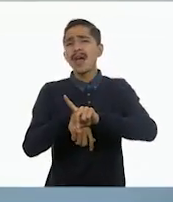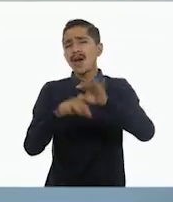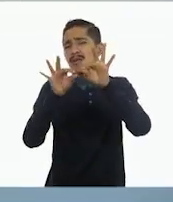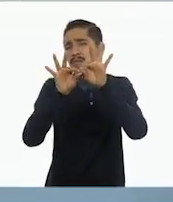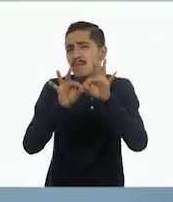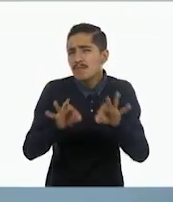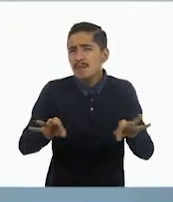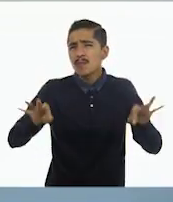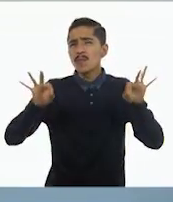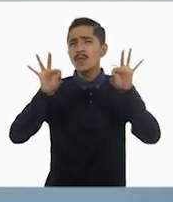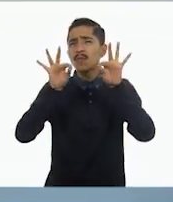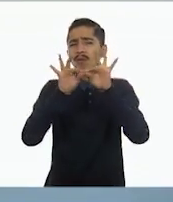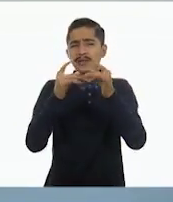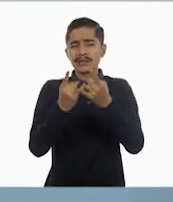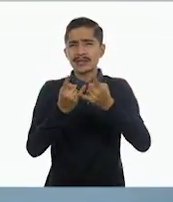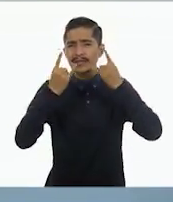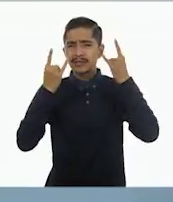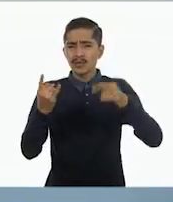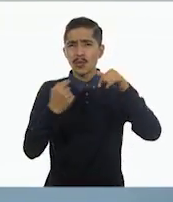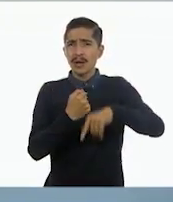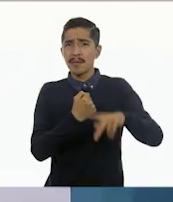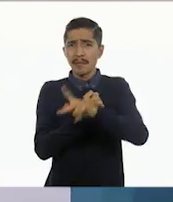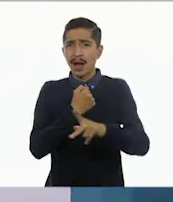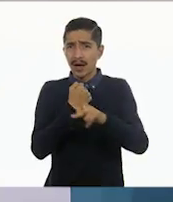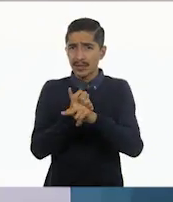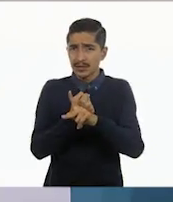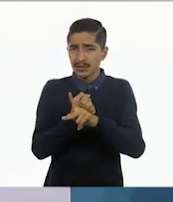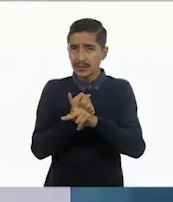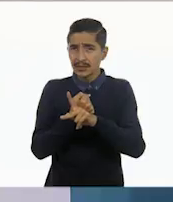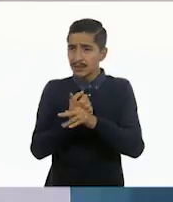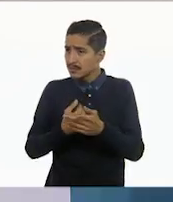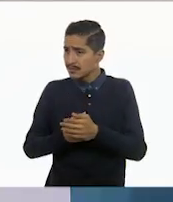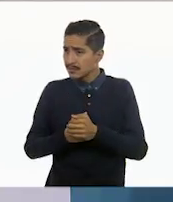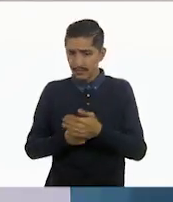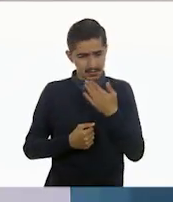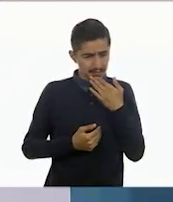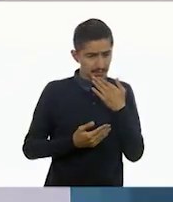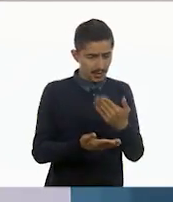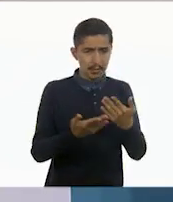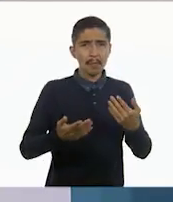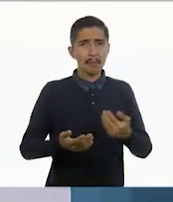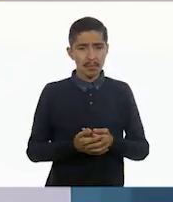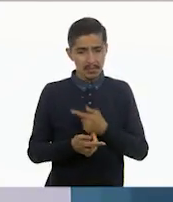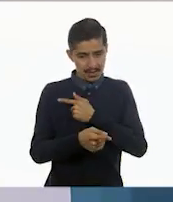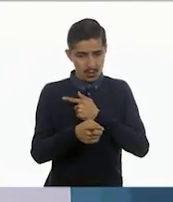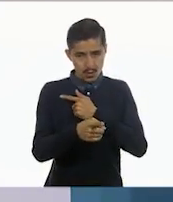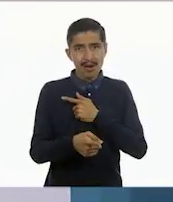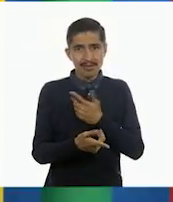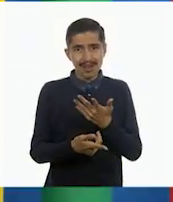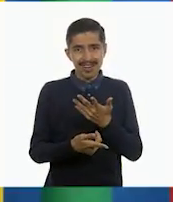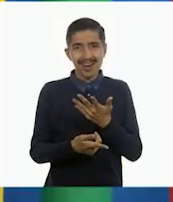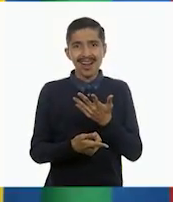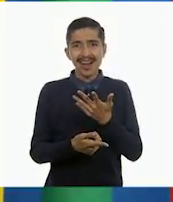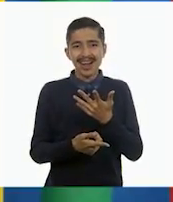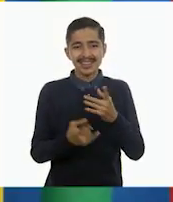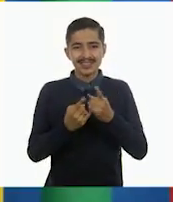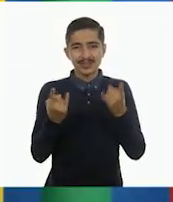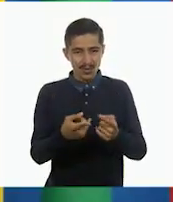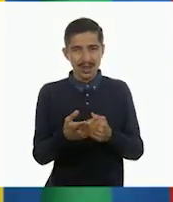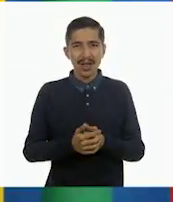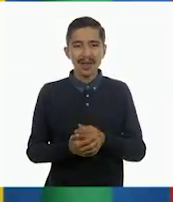importantísimo para la historia de nuestro país? Muy bien, Tom. Se nota que te gusta la historia, ¿eh? A